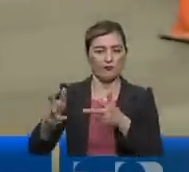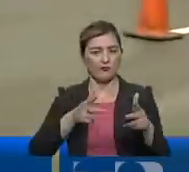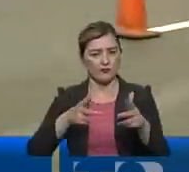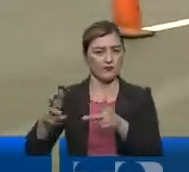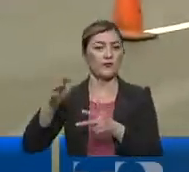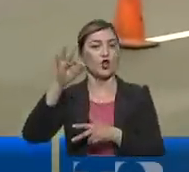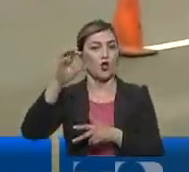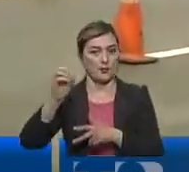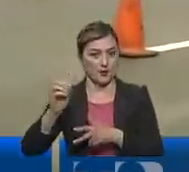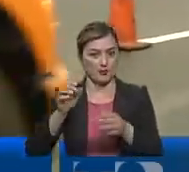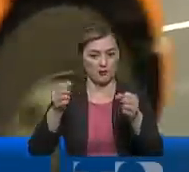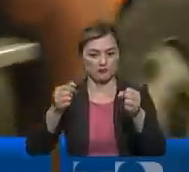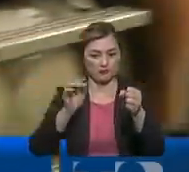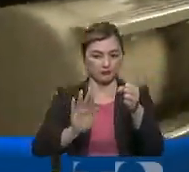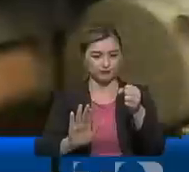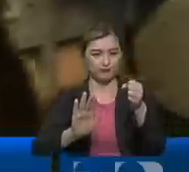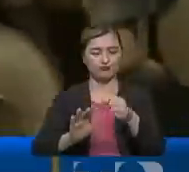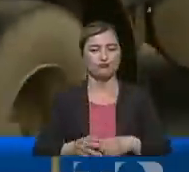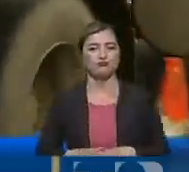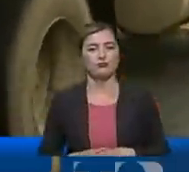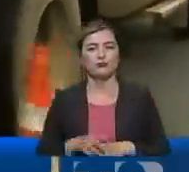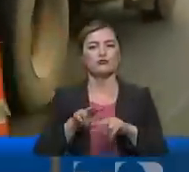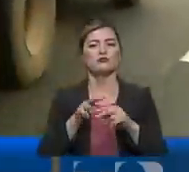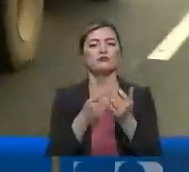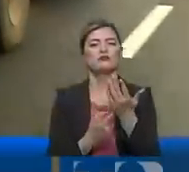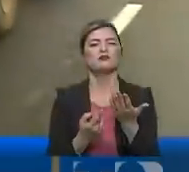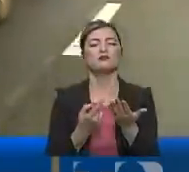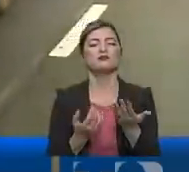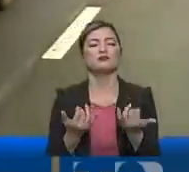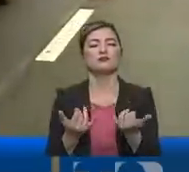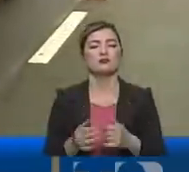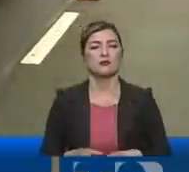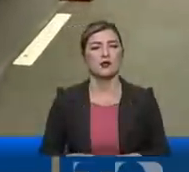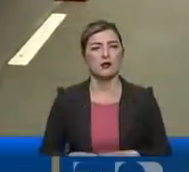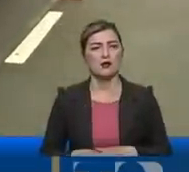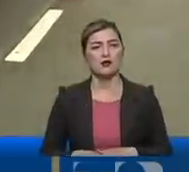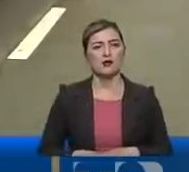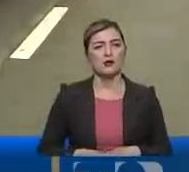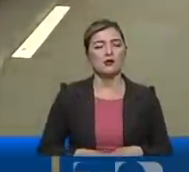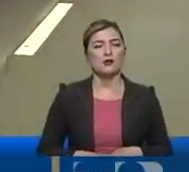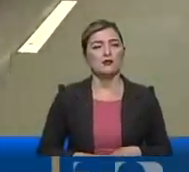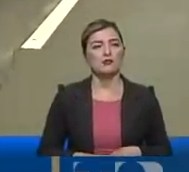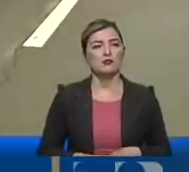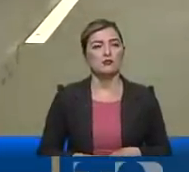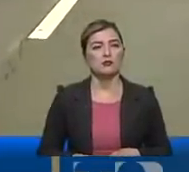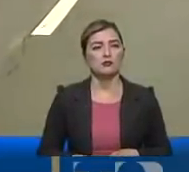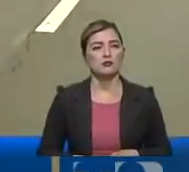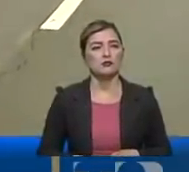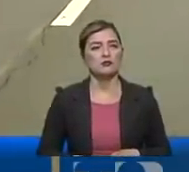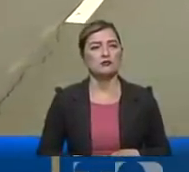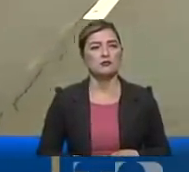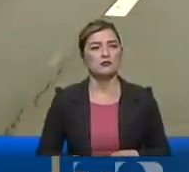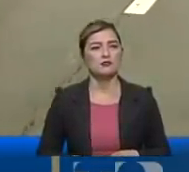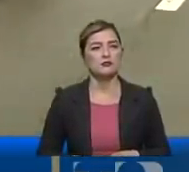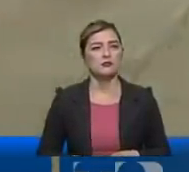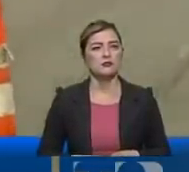a 90 kilómetros por hora. ¿Qué se está revisando en estos operativos? En los operativos, nuestros